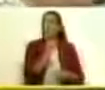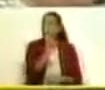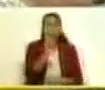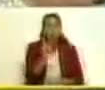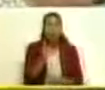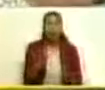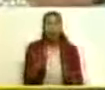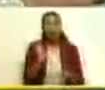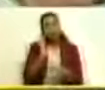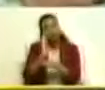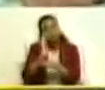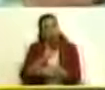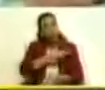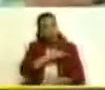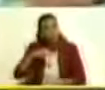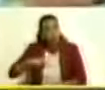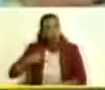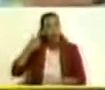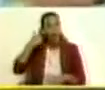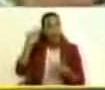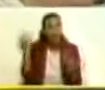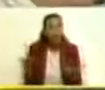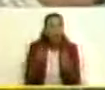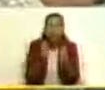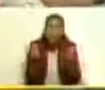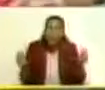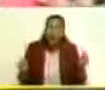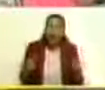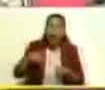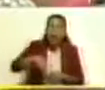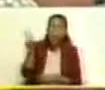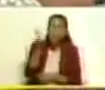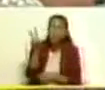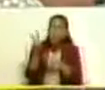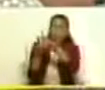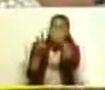sí, nosotros tenemos muchas, muchas